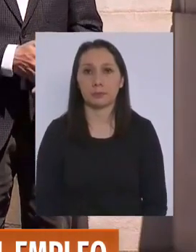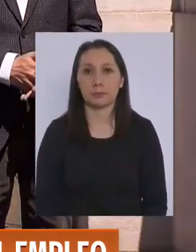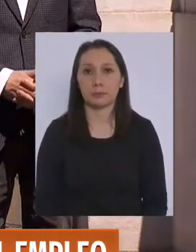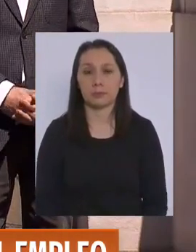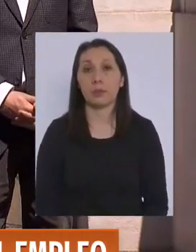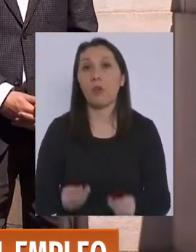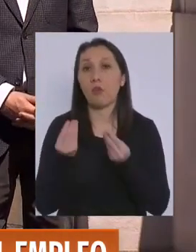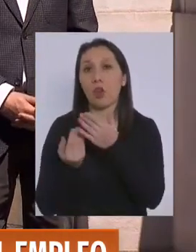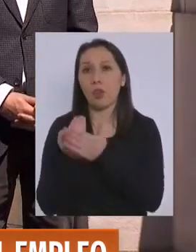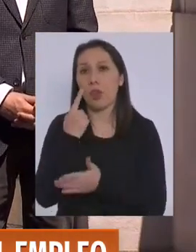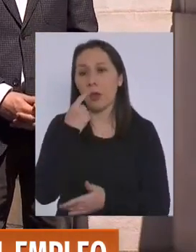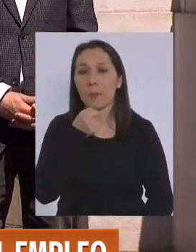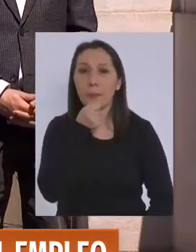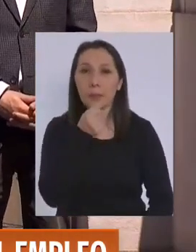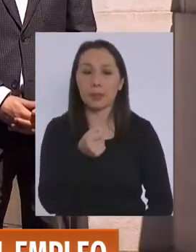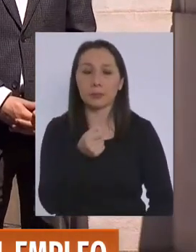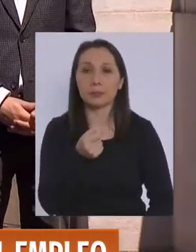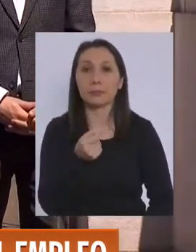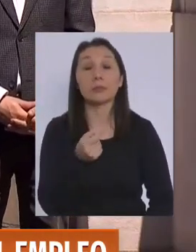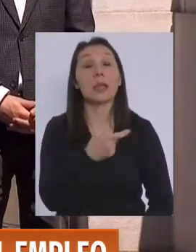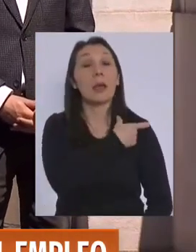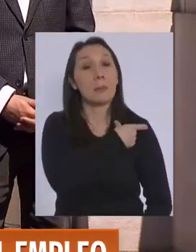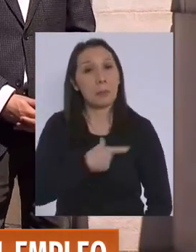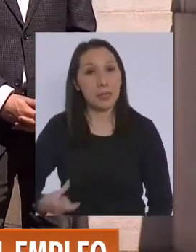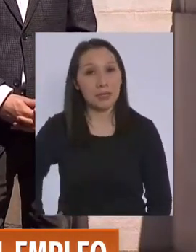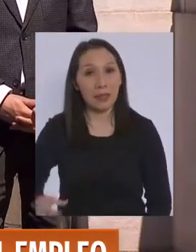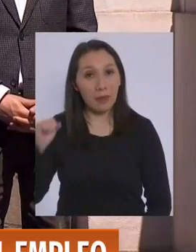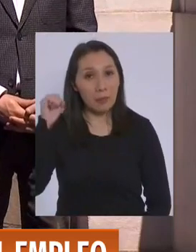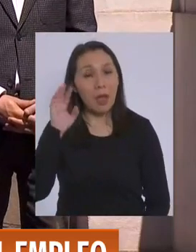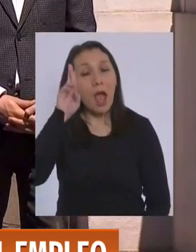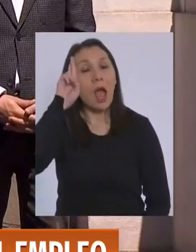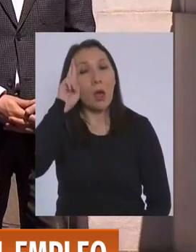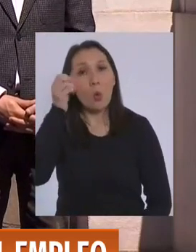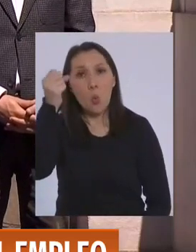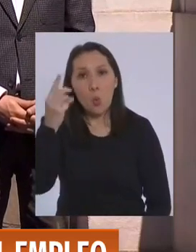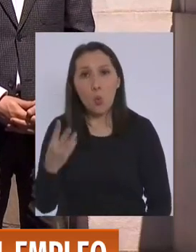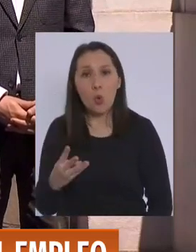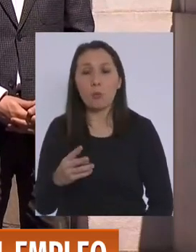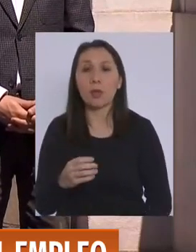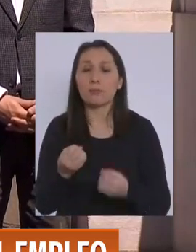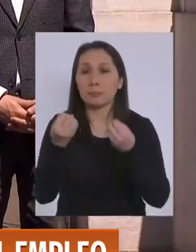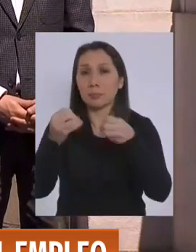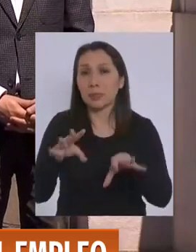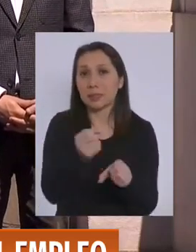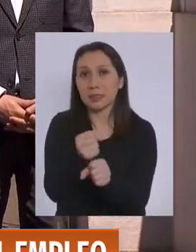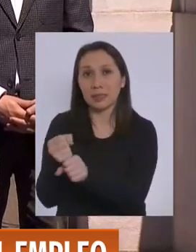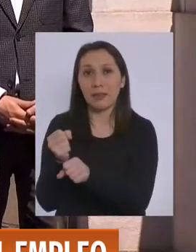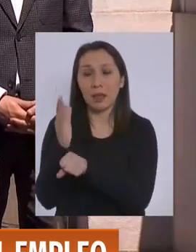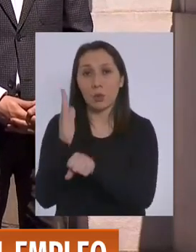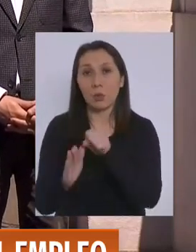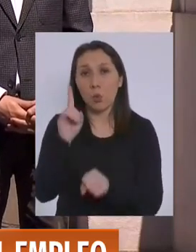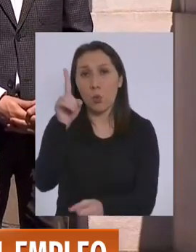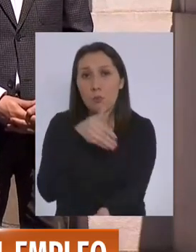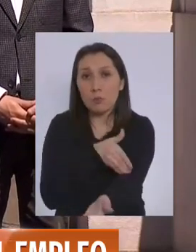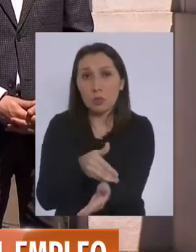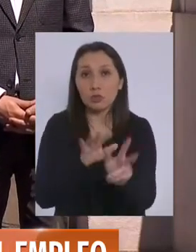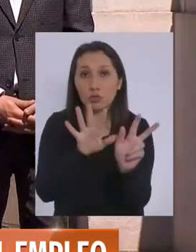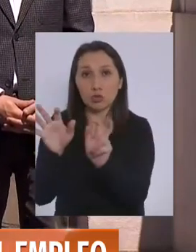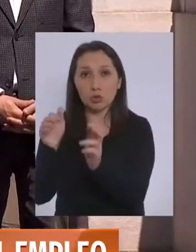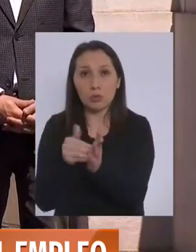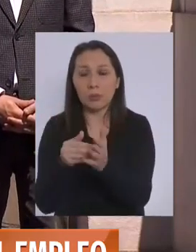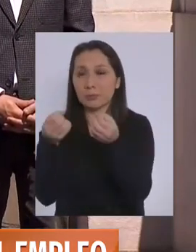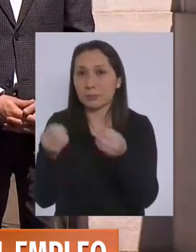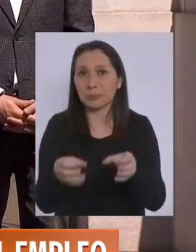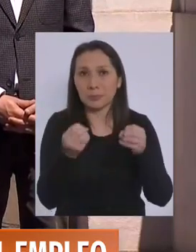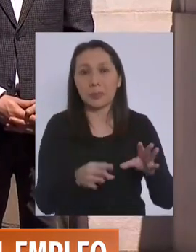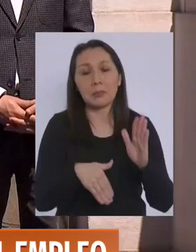¿Cómo está? Buenos días. El presidente Piñera planteaba y recordaba las cifras de la destrucción de empleos que ha tenido nuestro país, 1.800.000 empleos